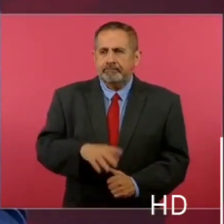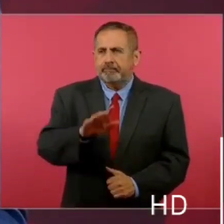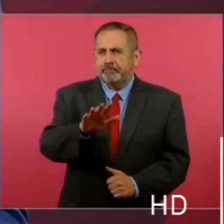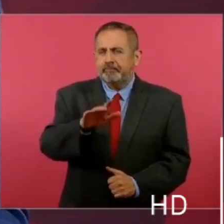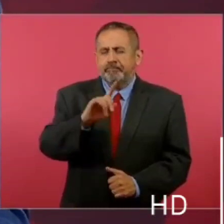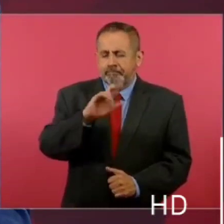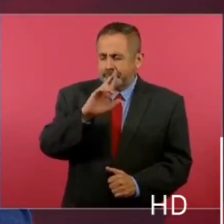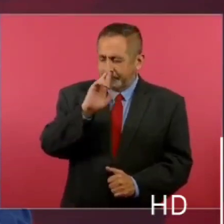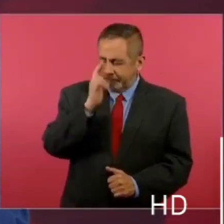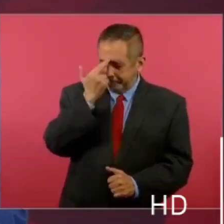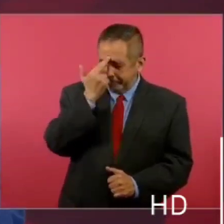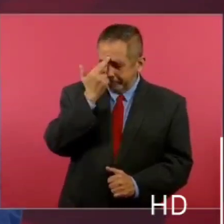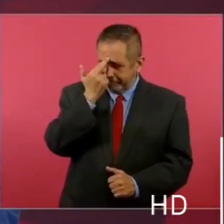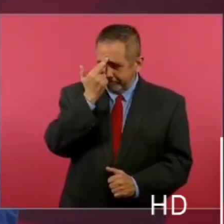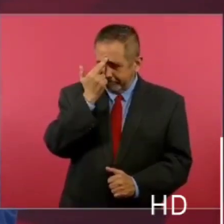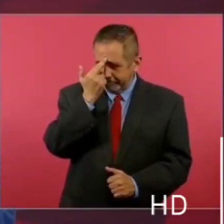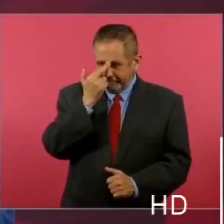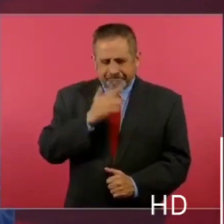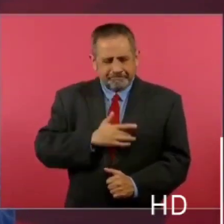Recuerdo